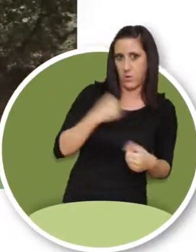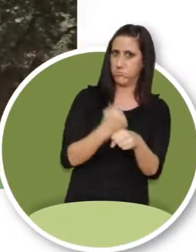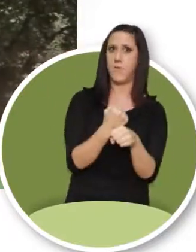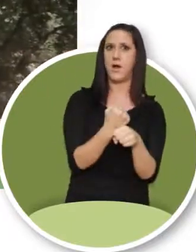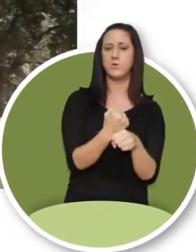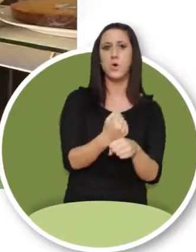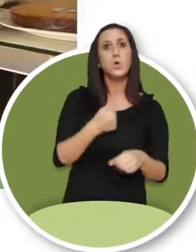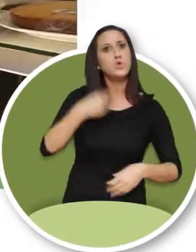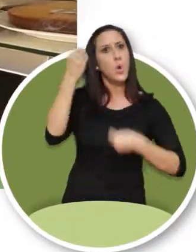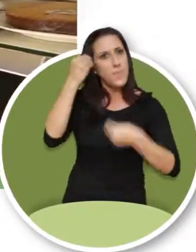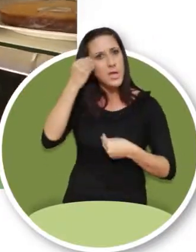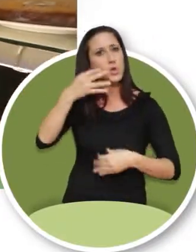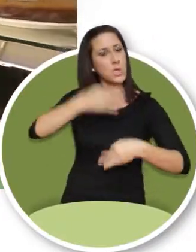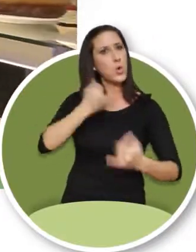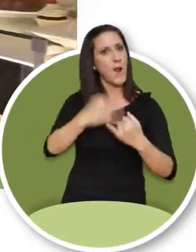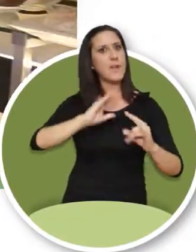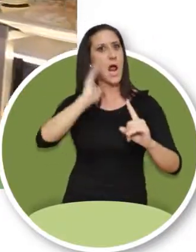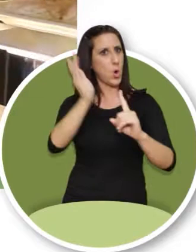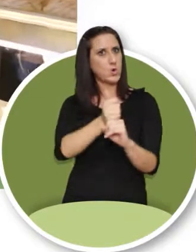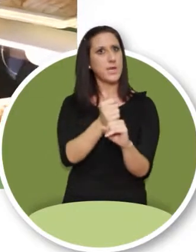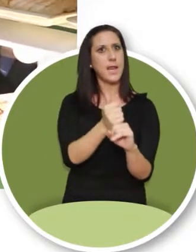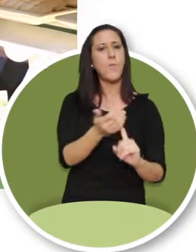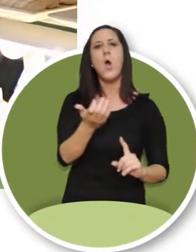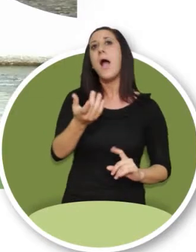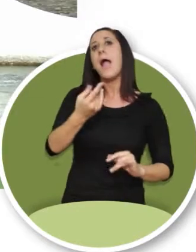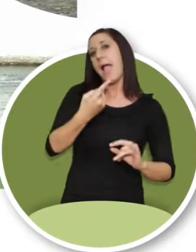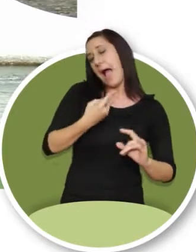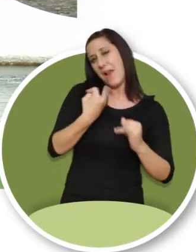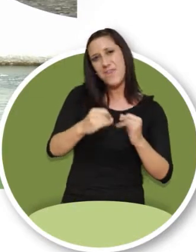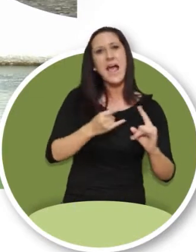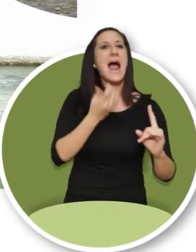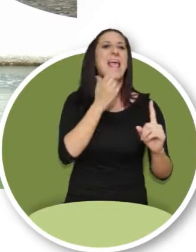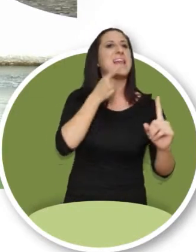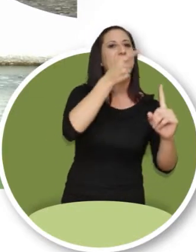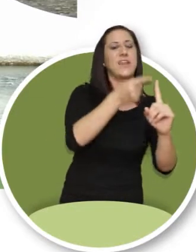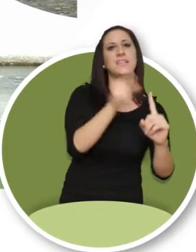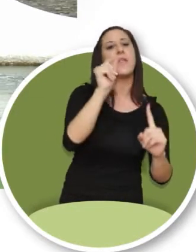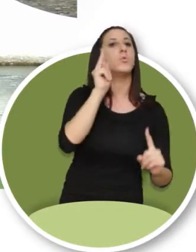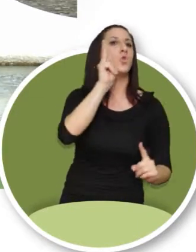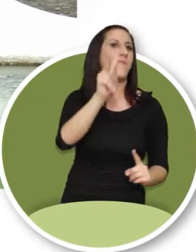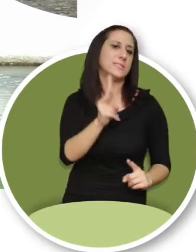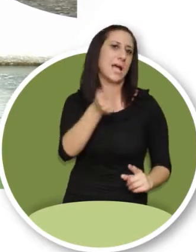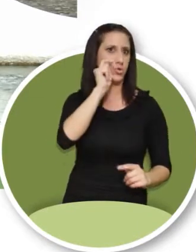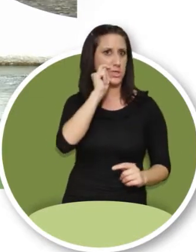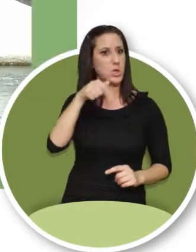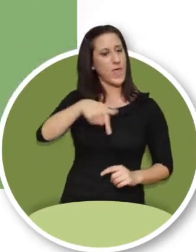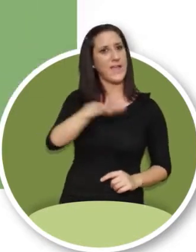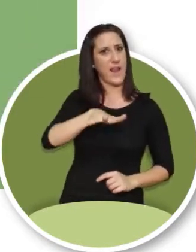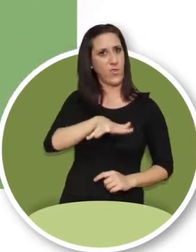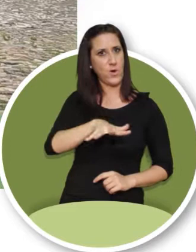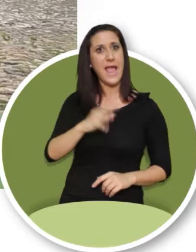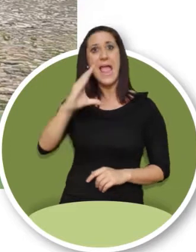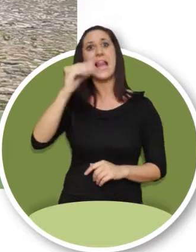Sí, creo y estoy seguro que lo vamos a conseguir, que seremos los referentes desde el punto de vista turístico en la